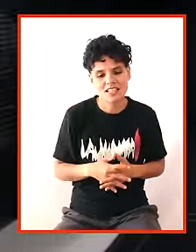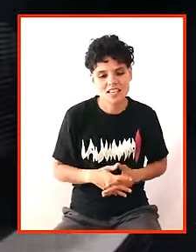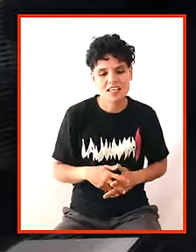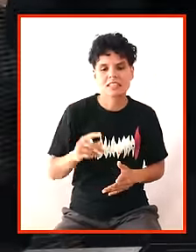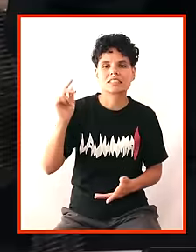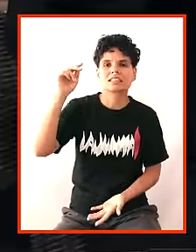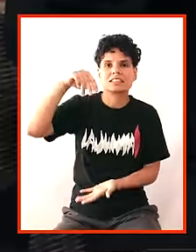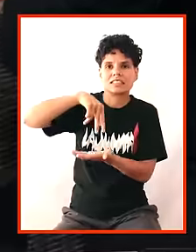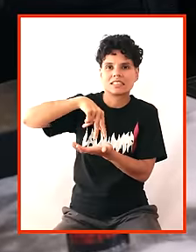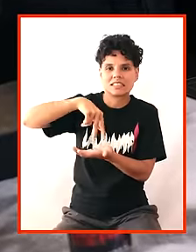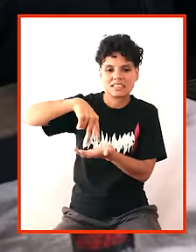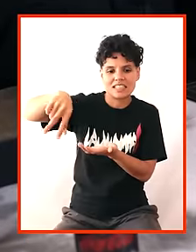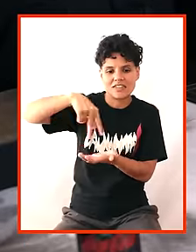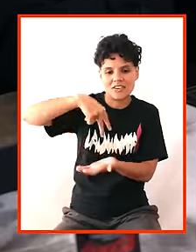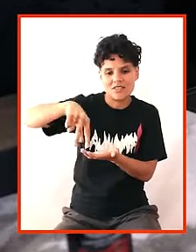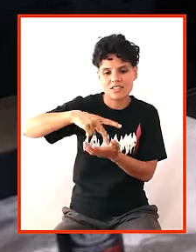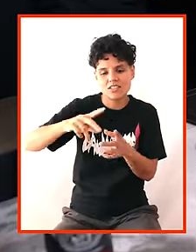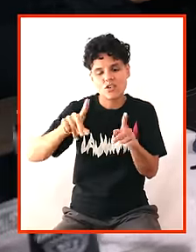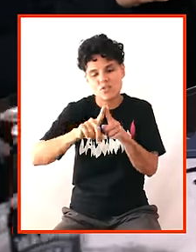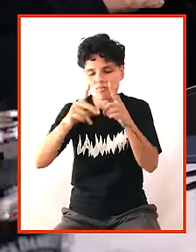mesa.